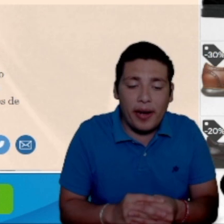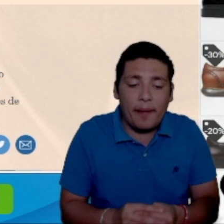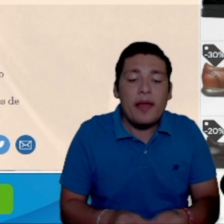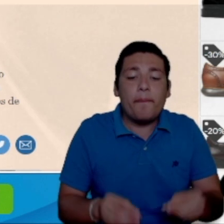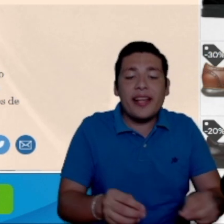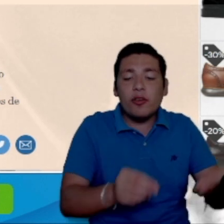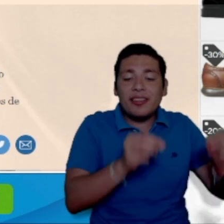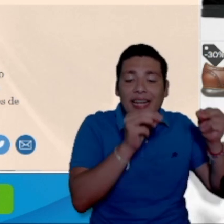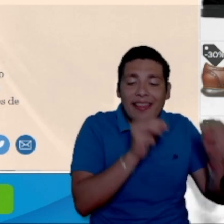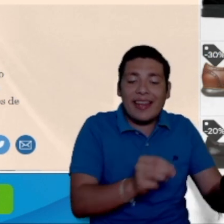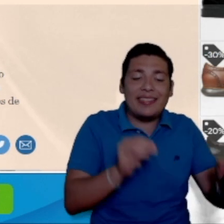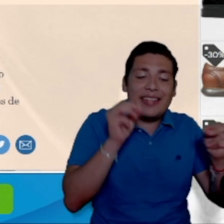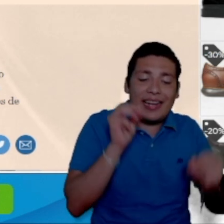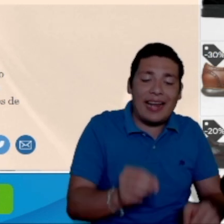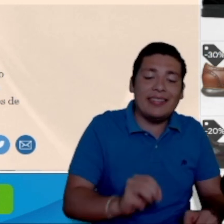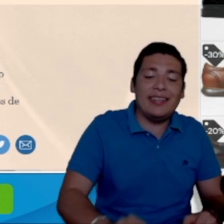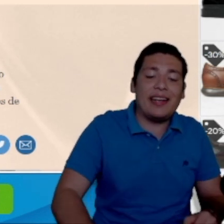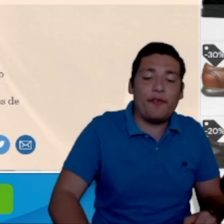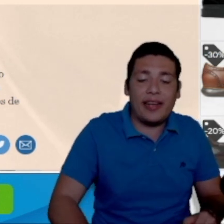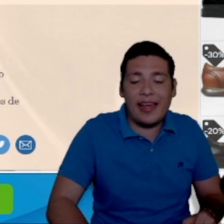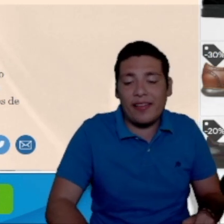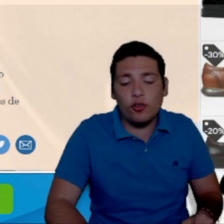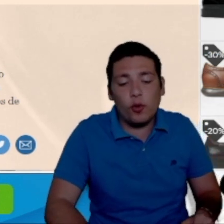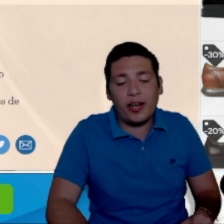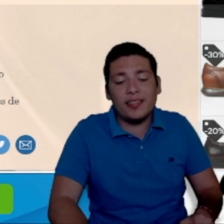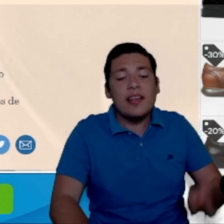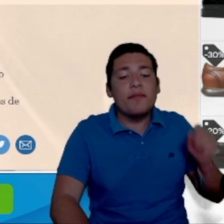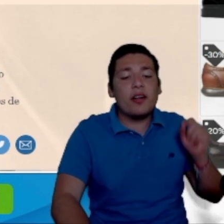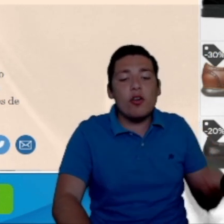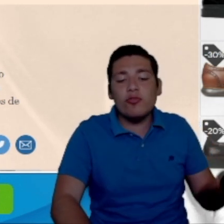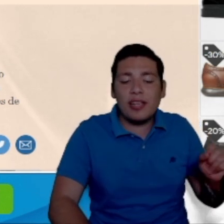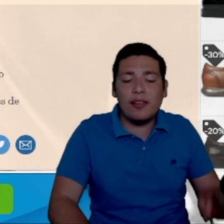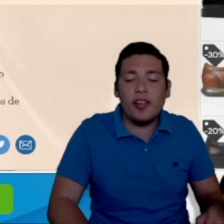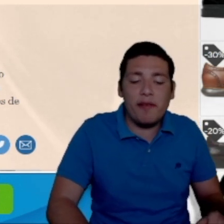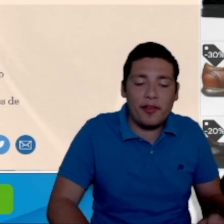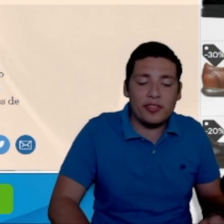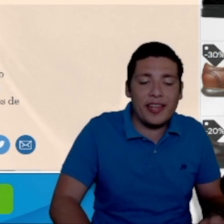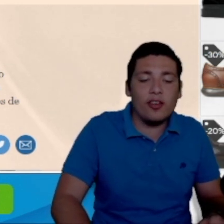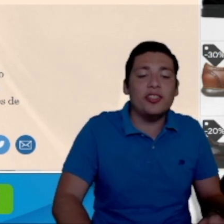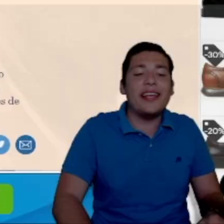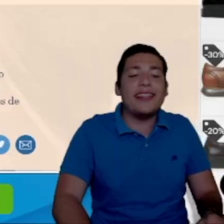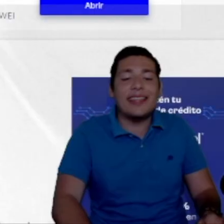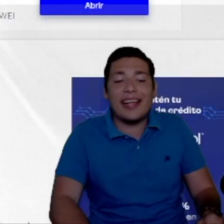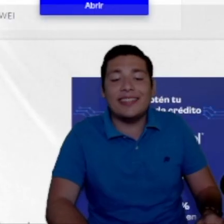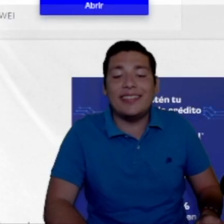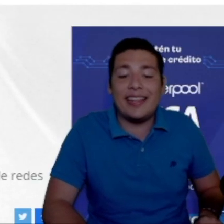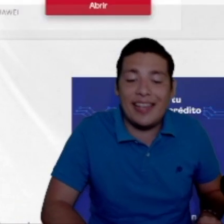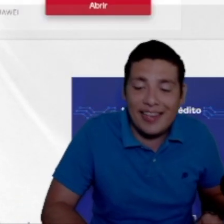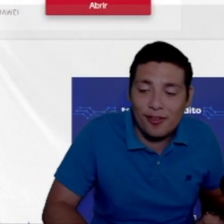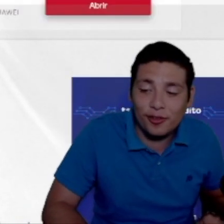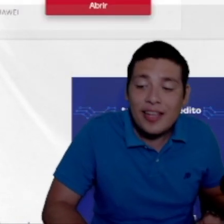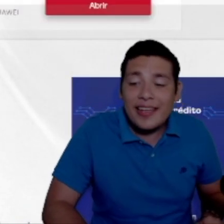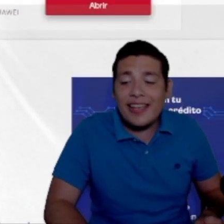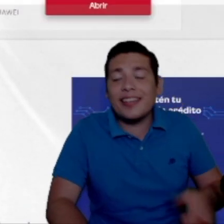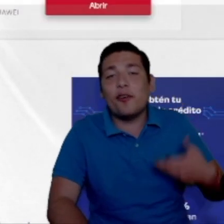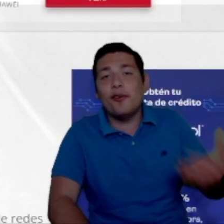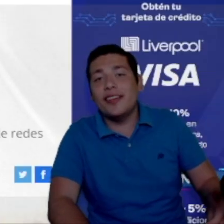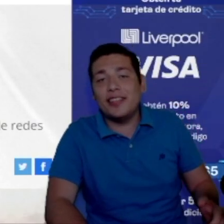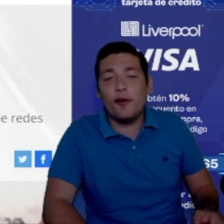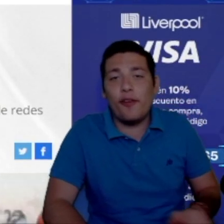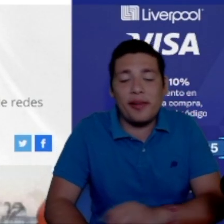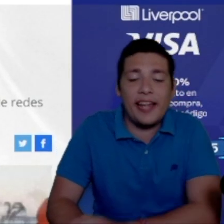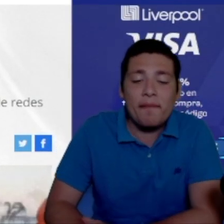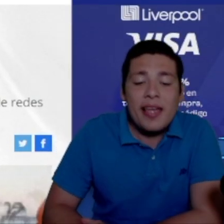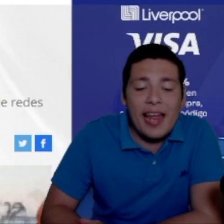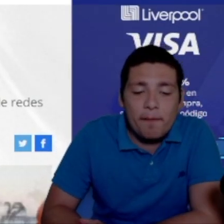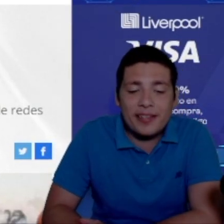mega obra. Pleito entre líderes sindicales en la refinería de Dos Bocas dejó un saldo de varios heridos y 3 detenidos. Y es que, como les